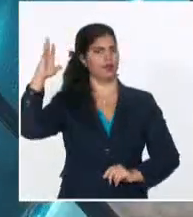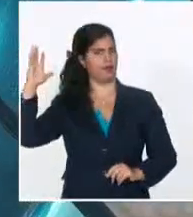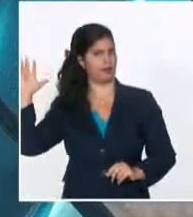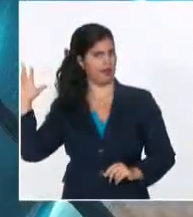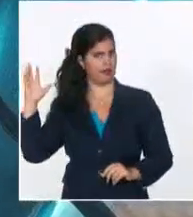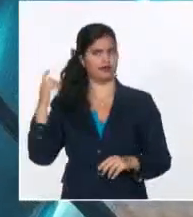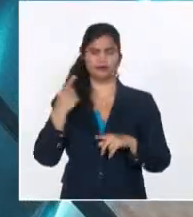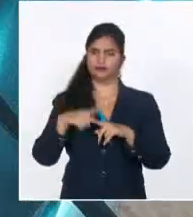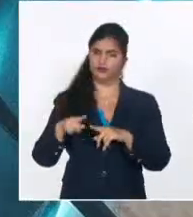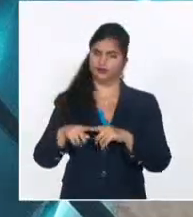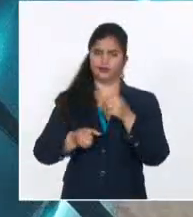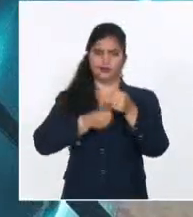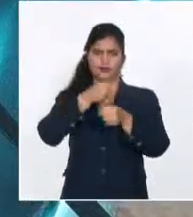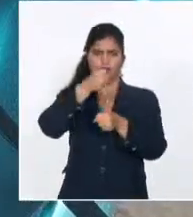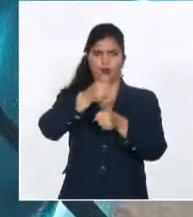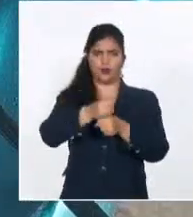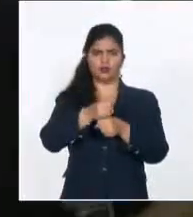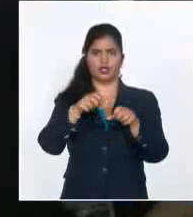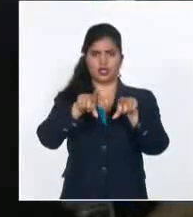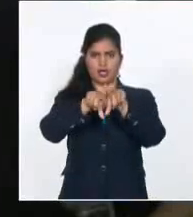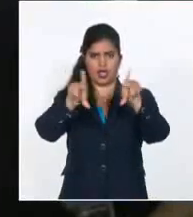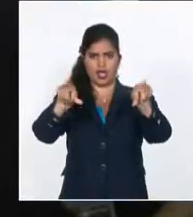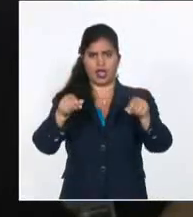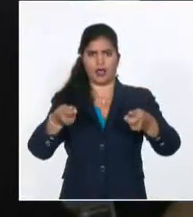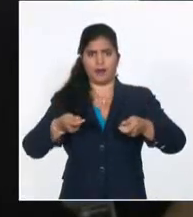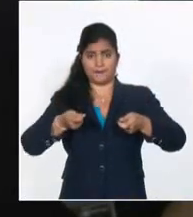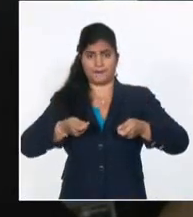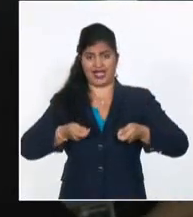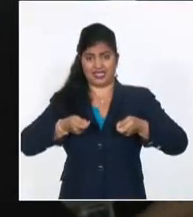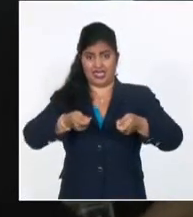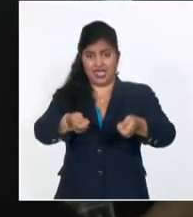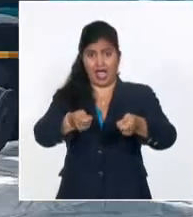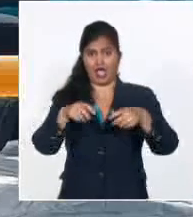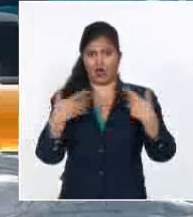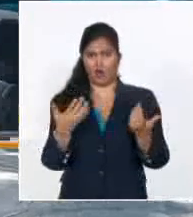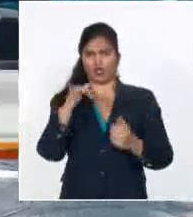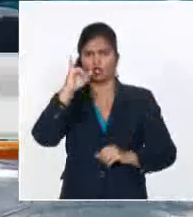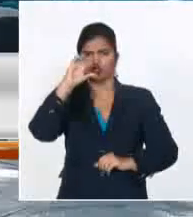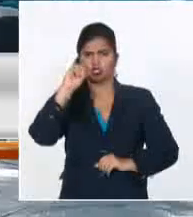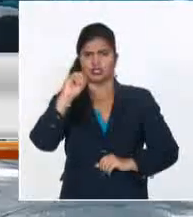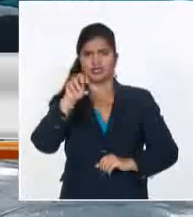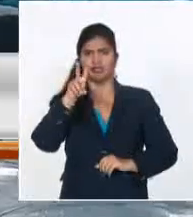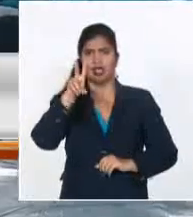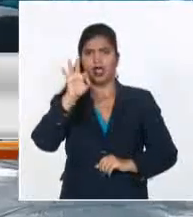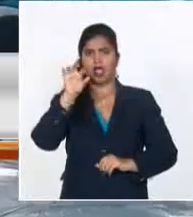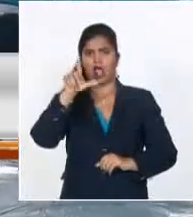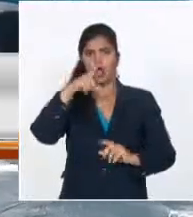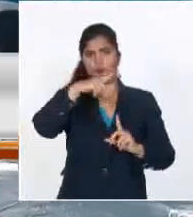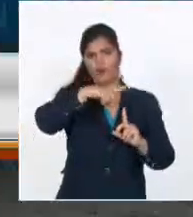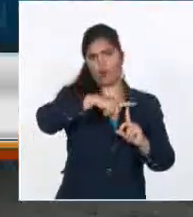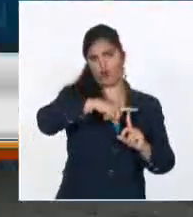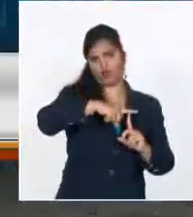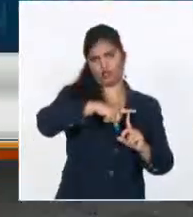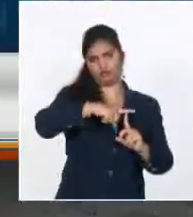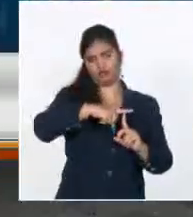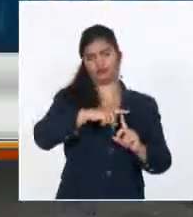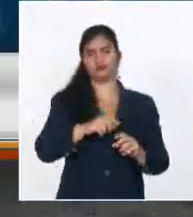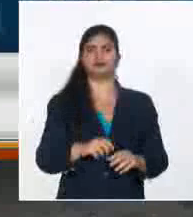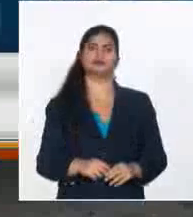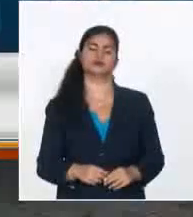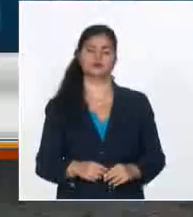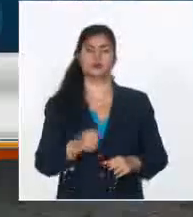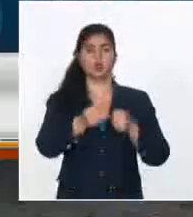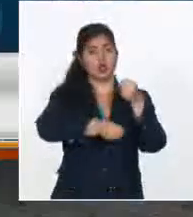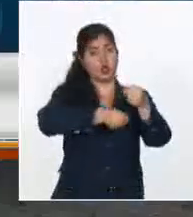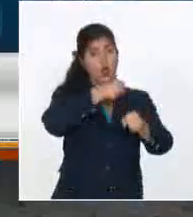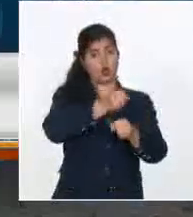mediante la utilización de baterías de gel plomo. Posee una batería 60 volt, 80 amperes, que le permite una autonomía entre 80 y 100 kilómetros